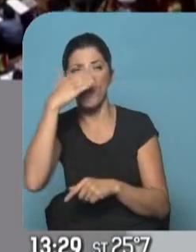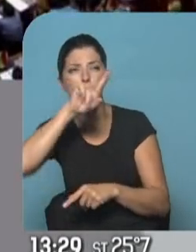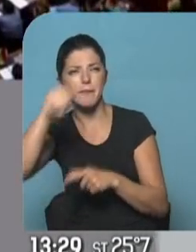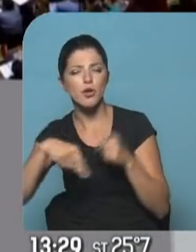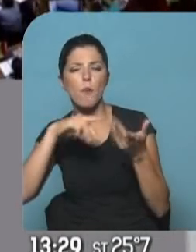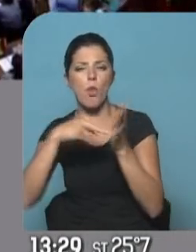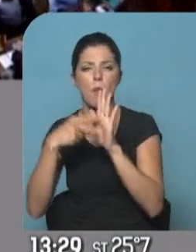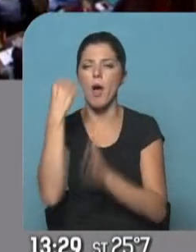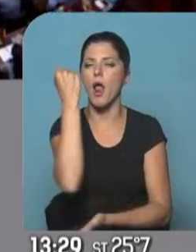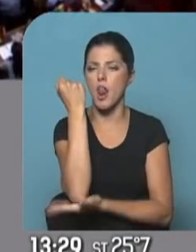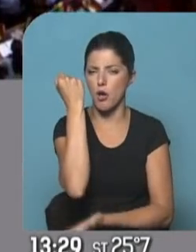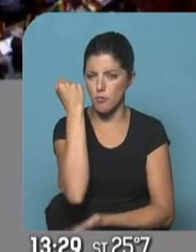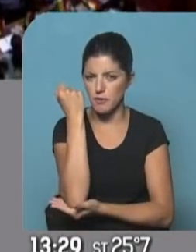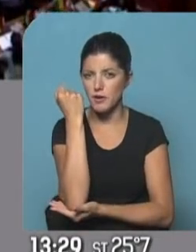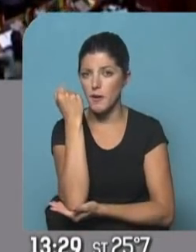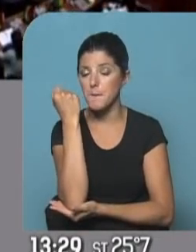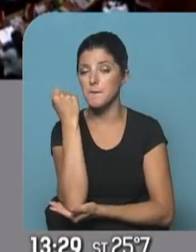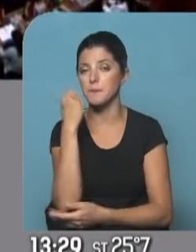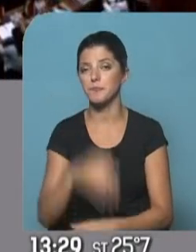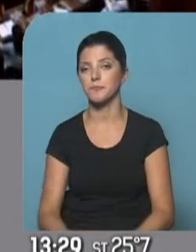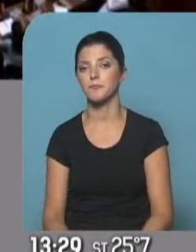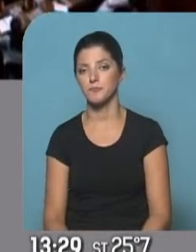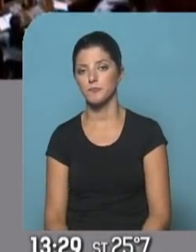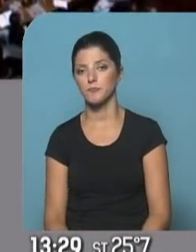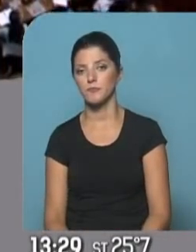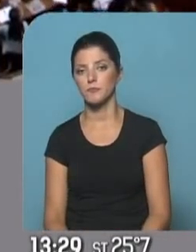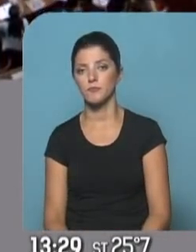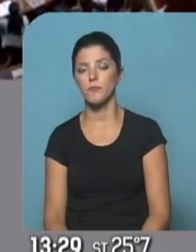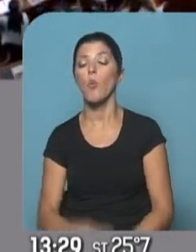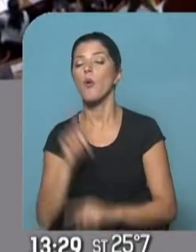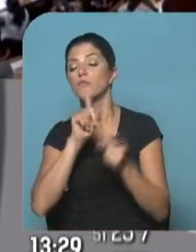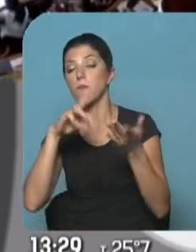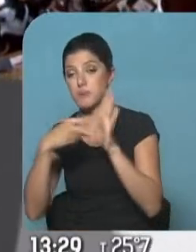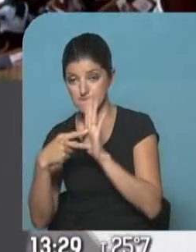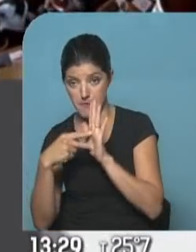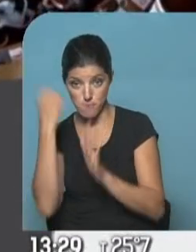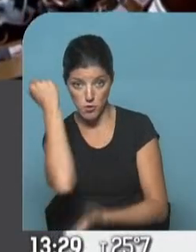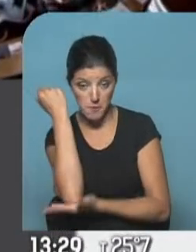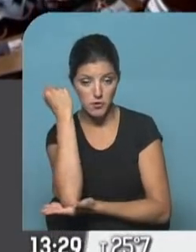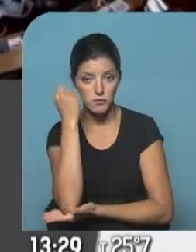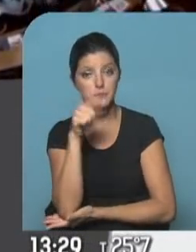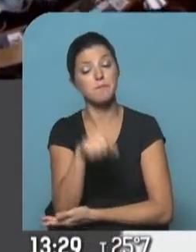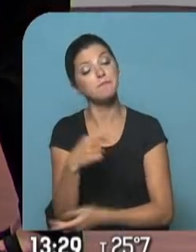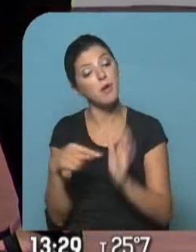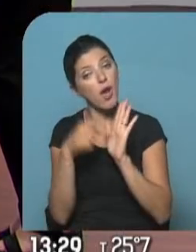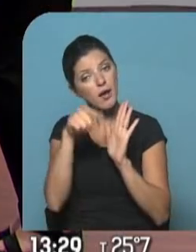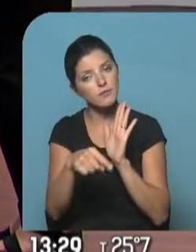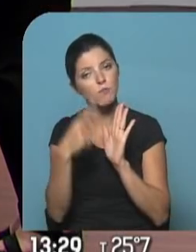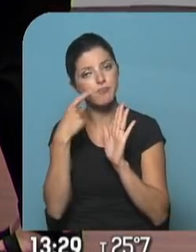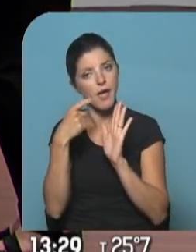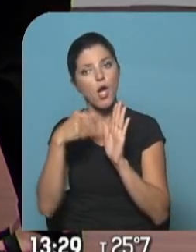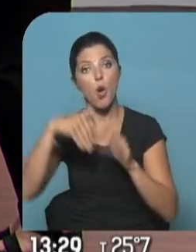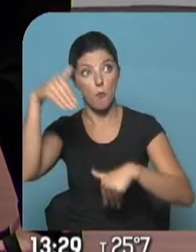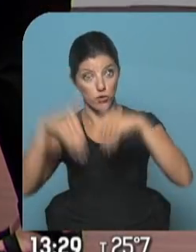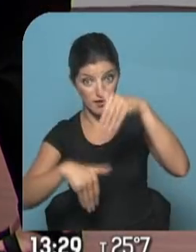una debacle o problemas económicos que ya llevan a su fin, han encontrado a través de las elecciones polémicas, por